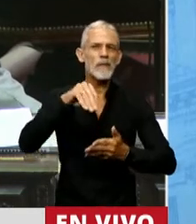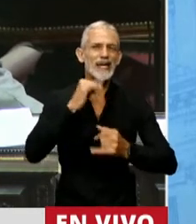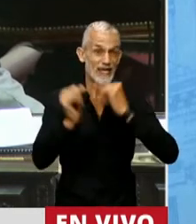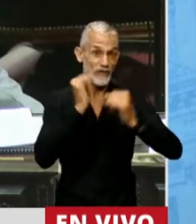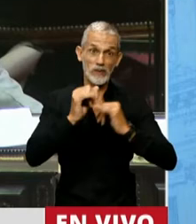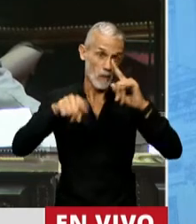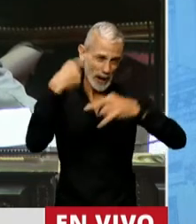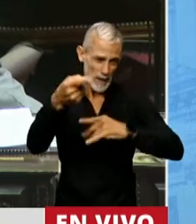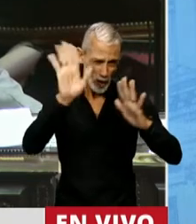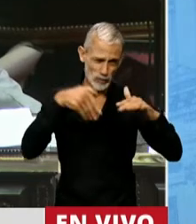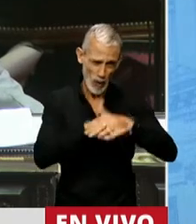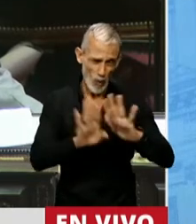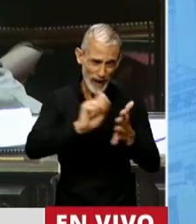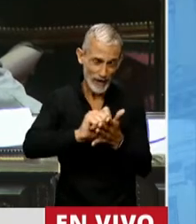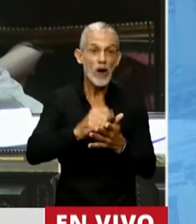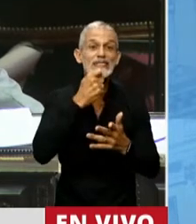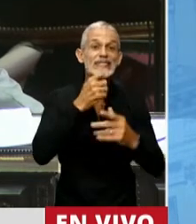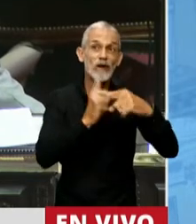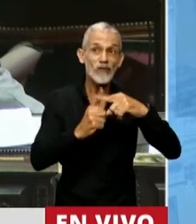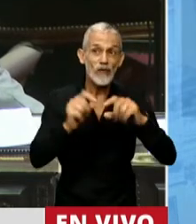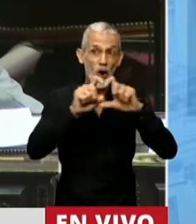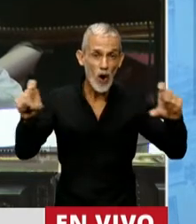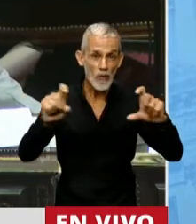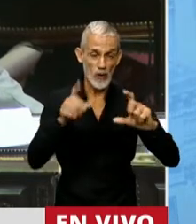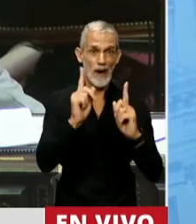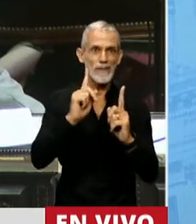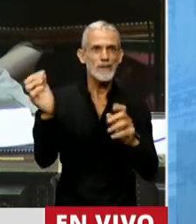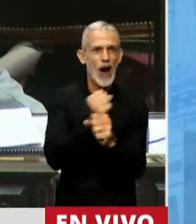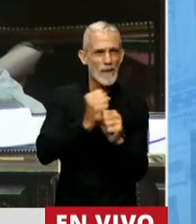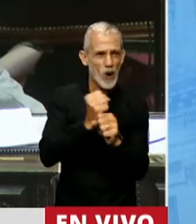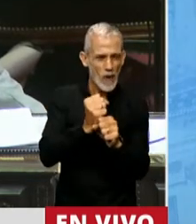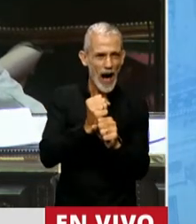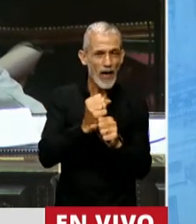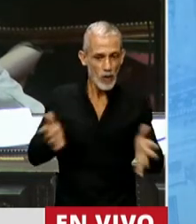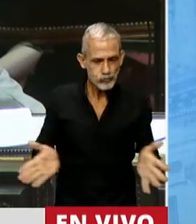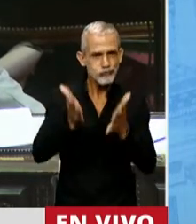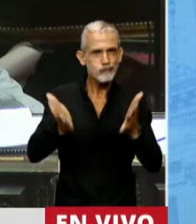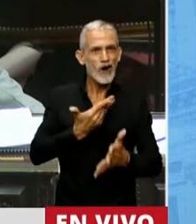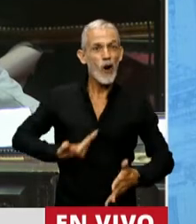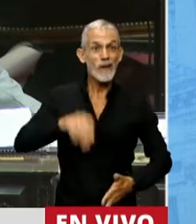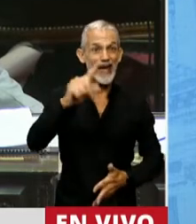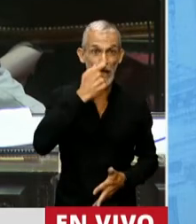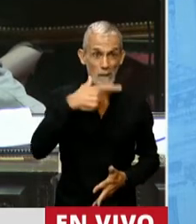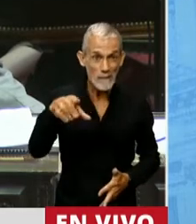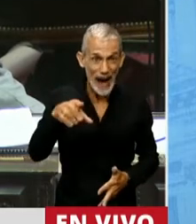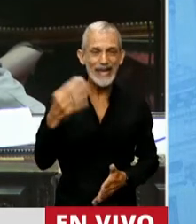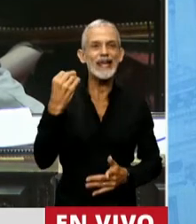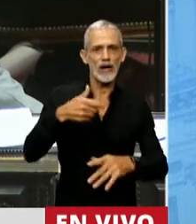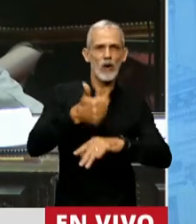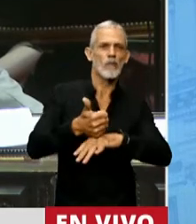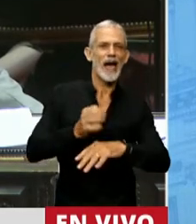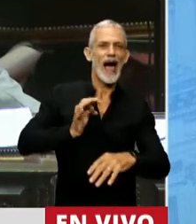para la próxima. Si la fórmula hubiera sido la que aprobó, impulsó el gobierno de Macri, desde que existe